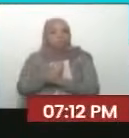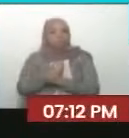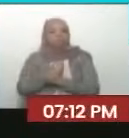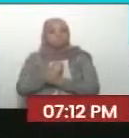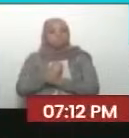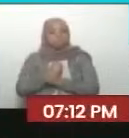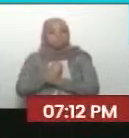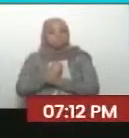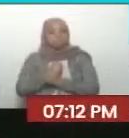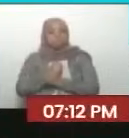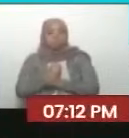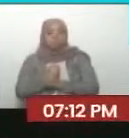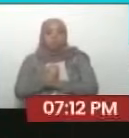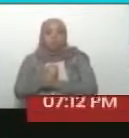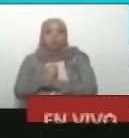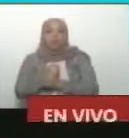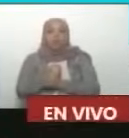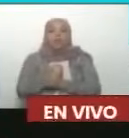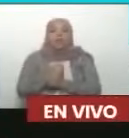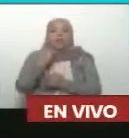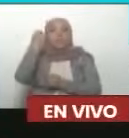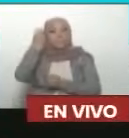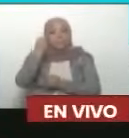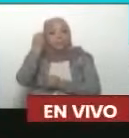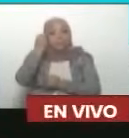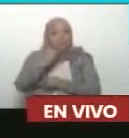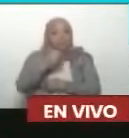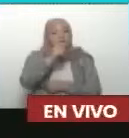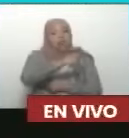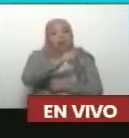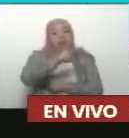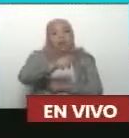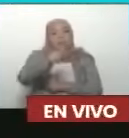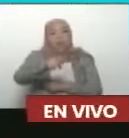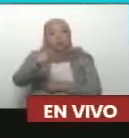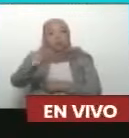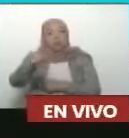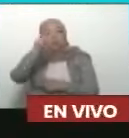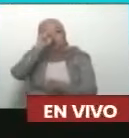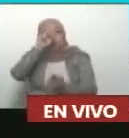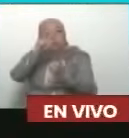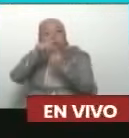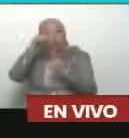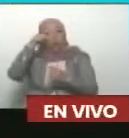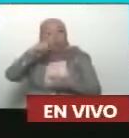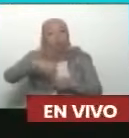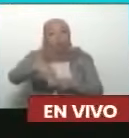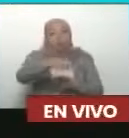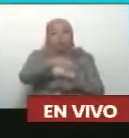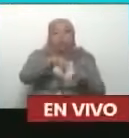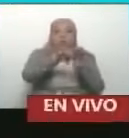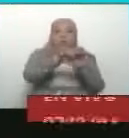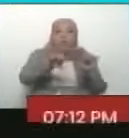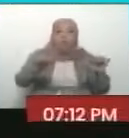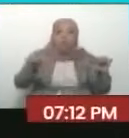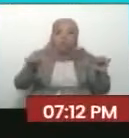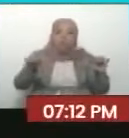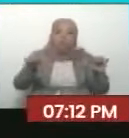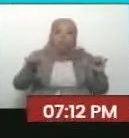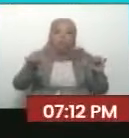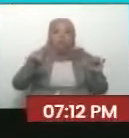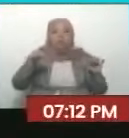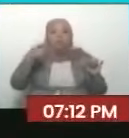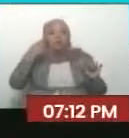estar pendientes de la orientación de la opinión pública, de la orientación de nuestro pueblo, de la educación, siempre